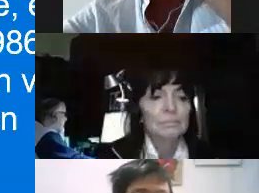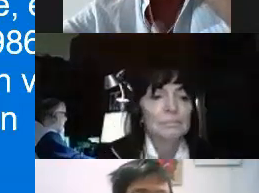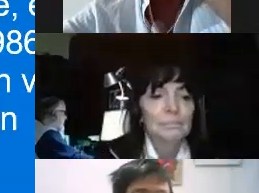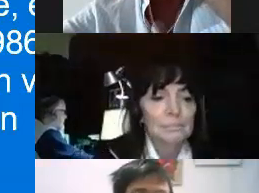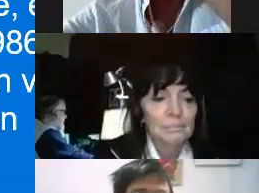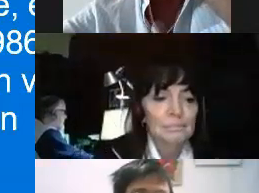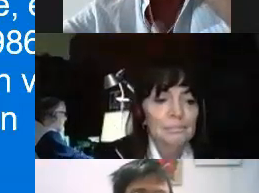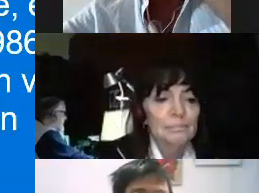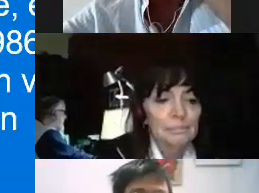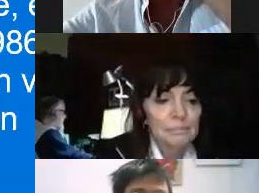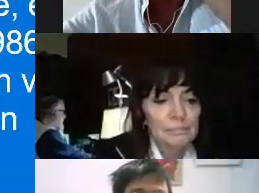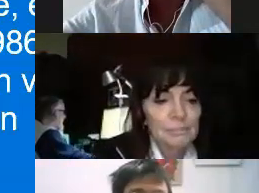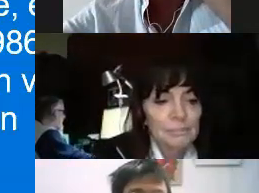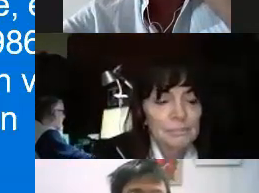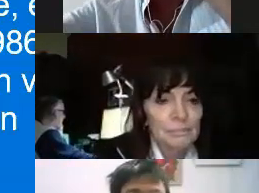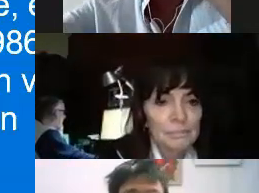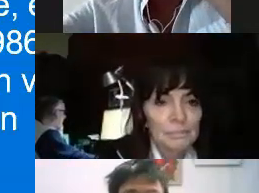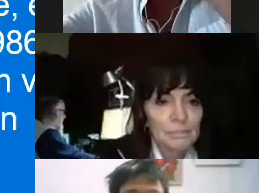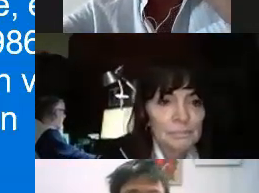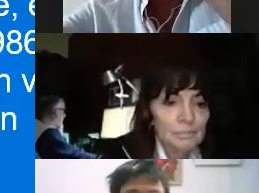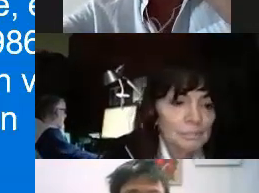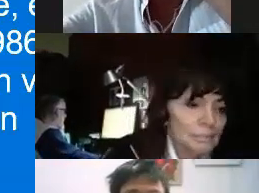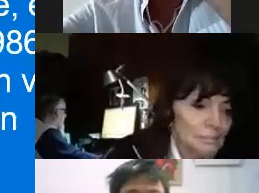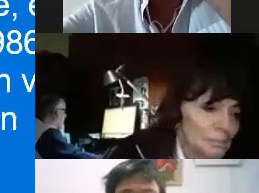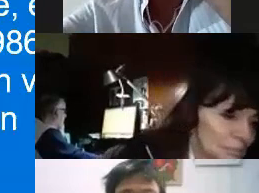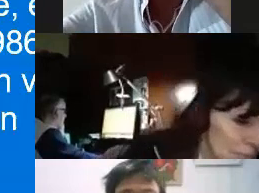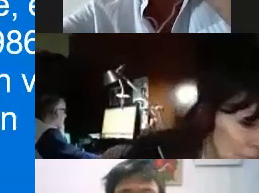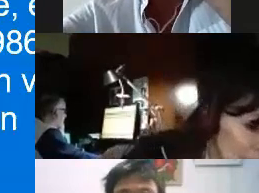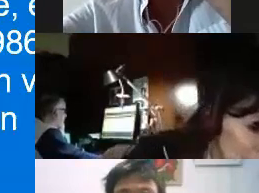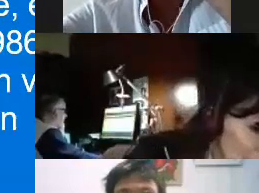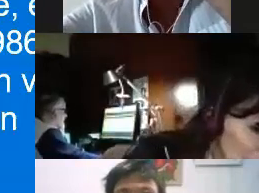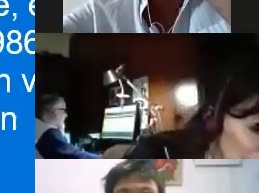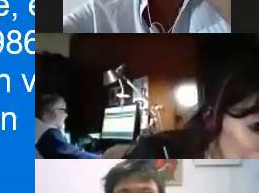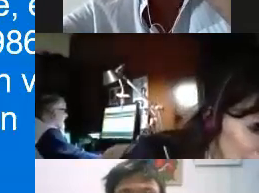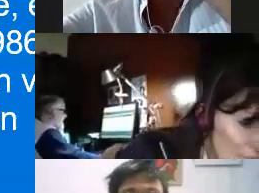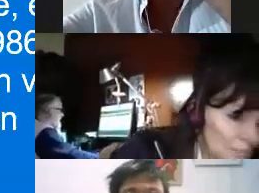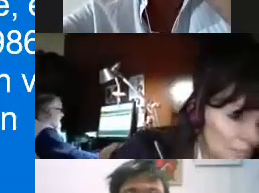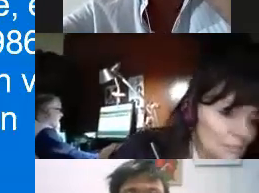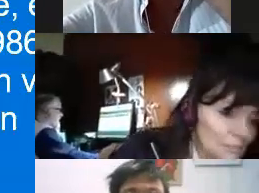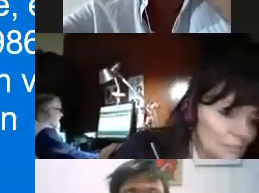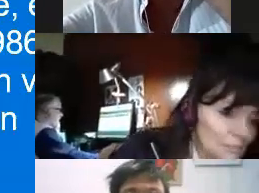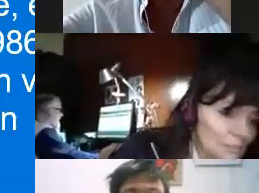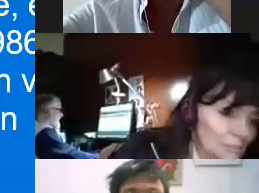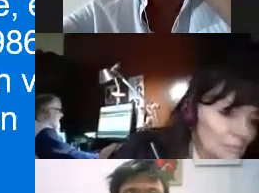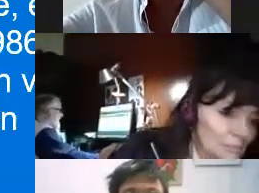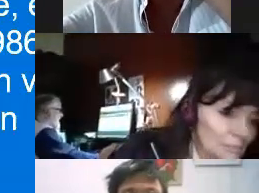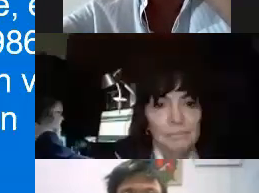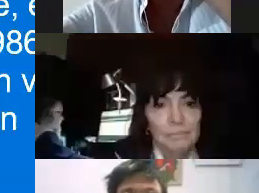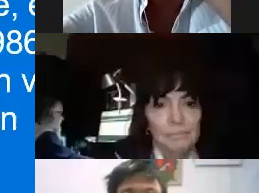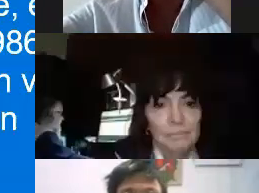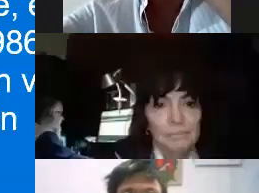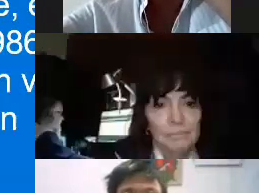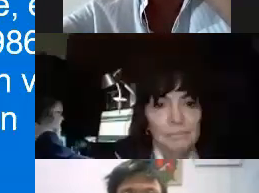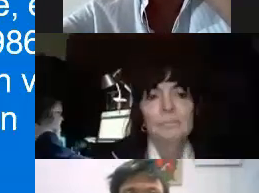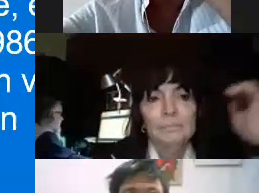larga distancia sometido al controlador de la Autoridad Nacional, acompañado por un perro guía previsto por la